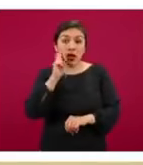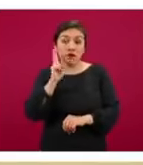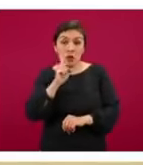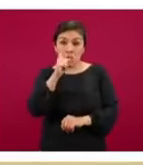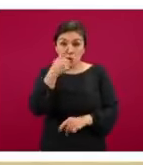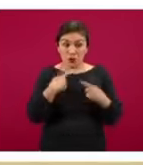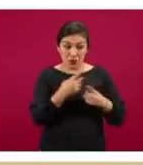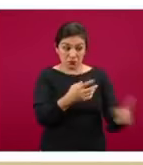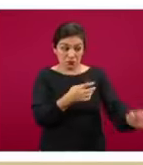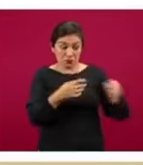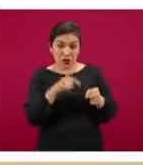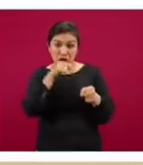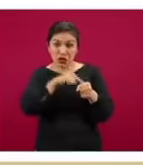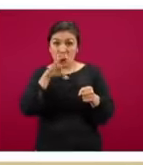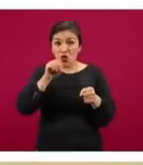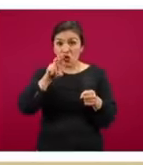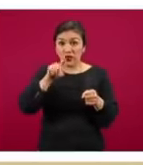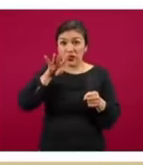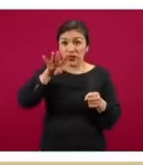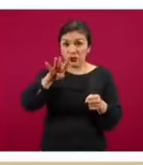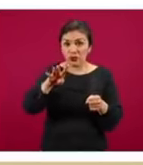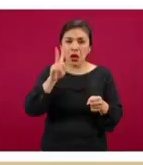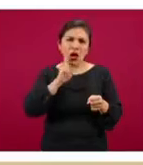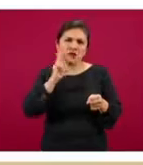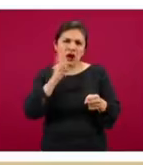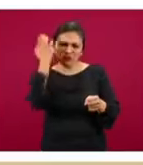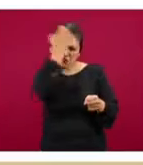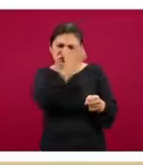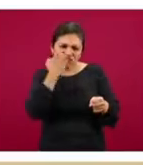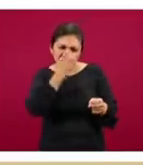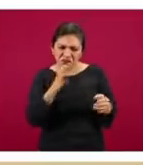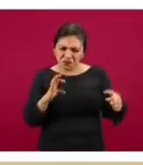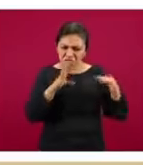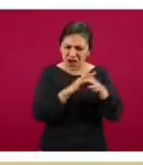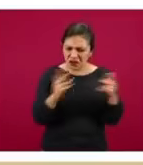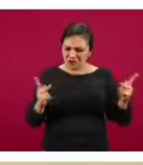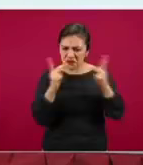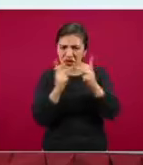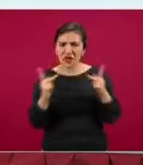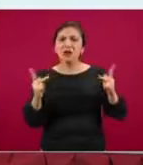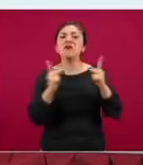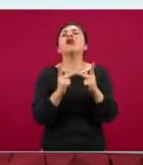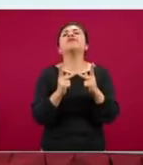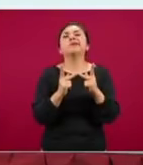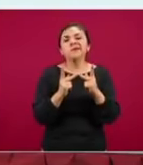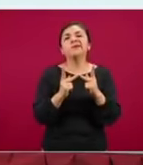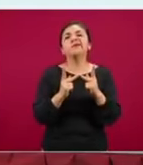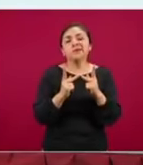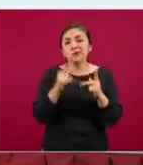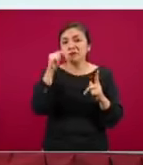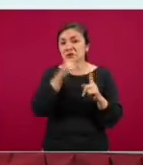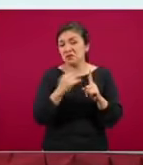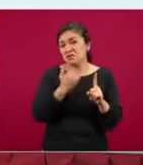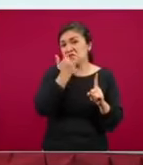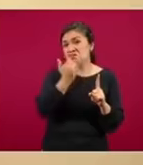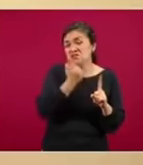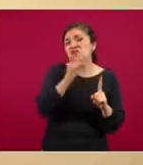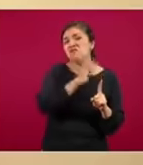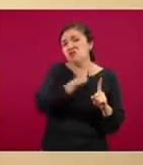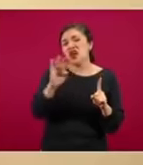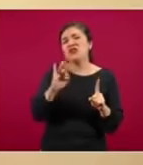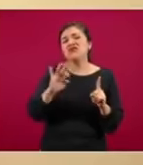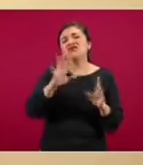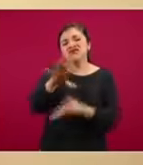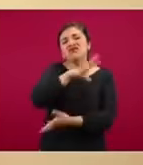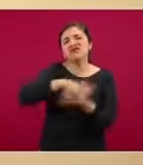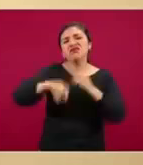a COVID-19 y hacer las asociaciones epidemiológicas para decir entonces que un brote sospechoso pasa ya a ser un